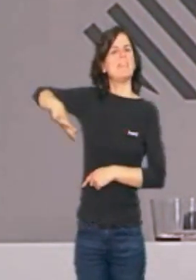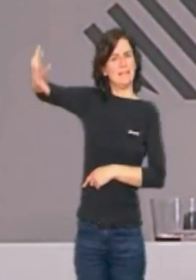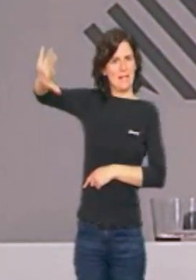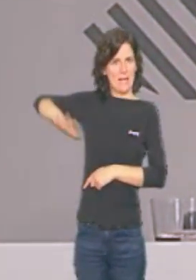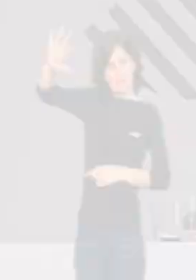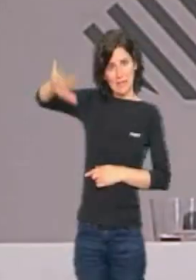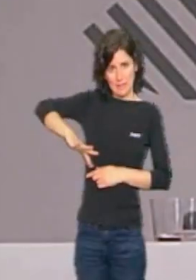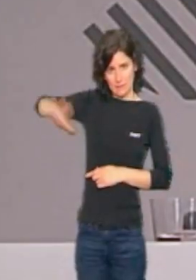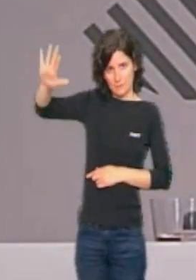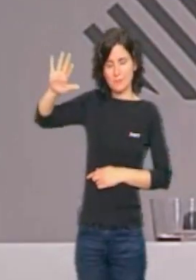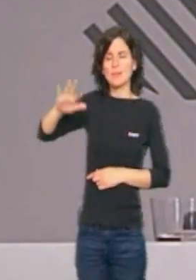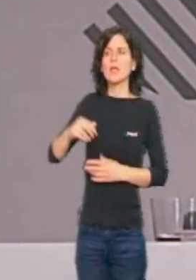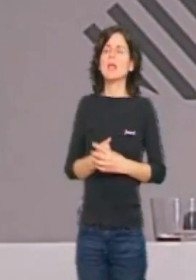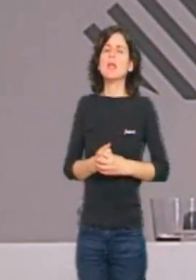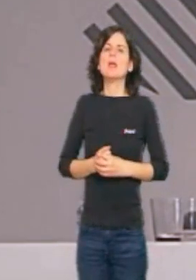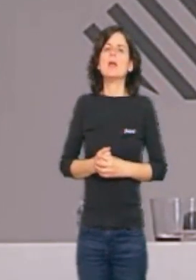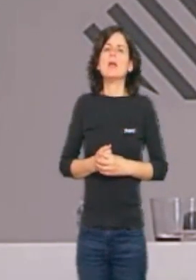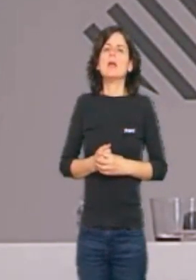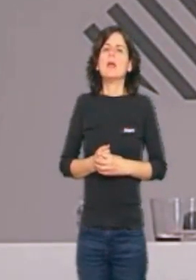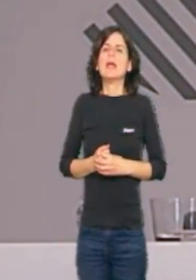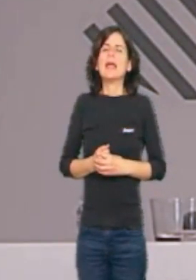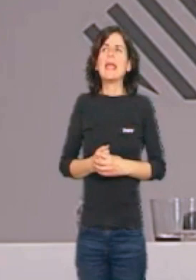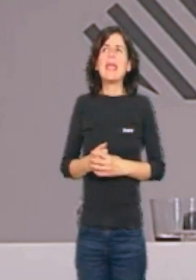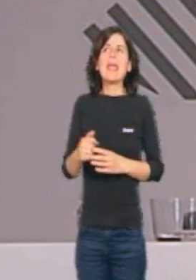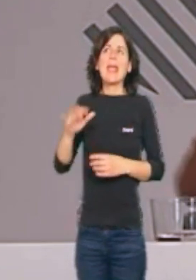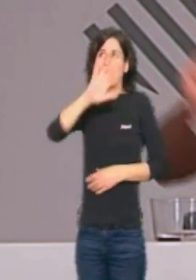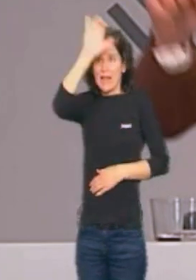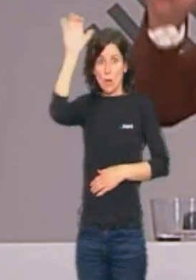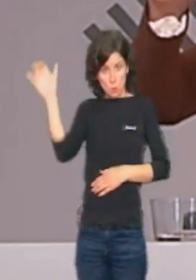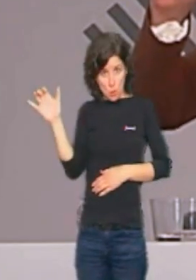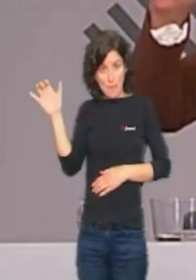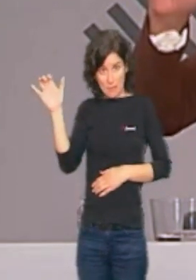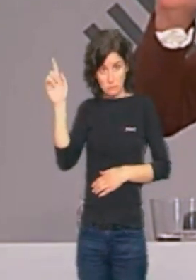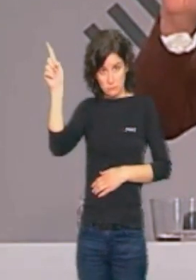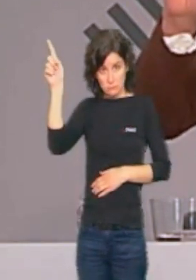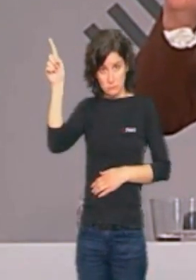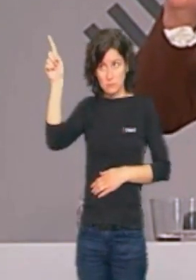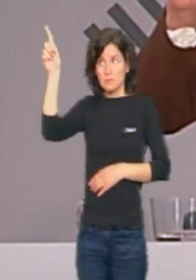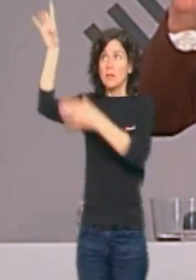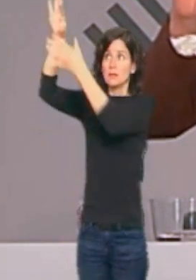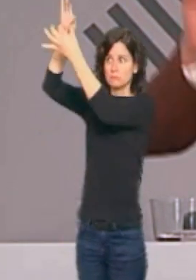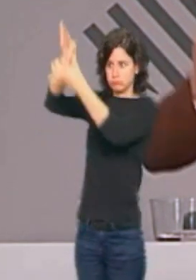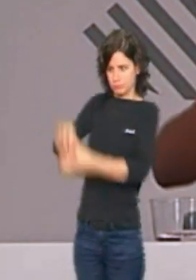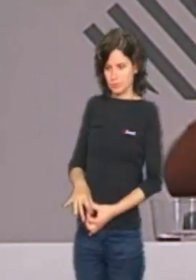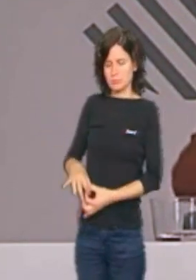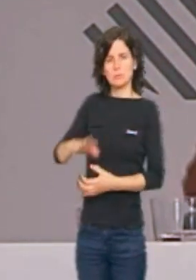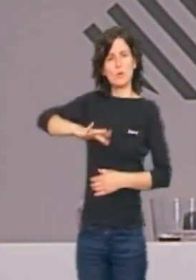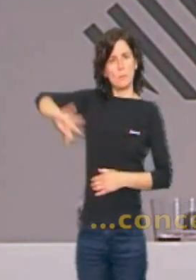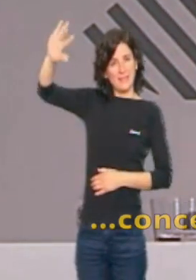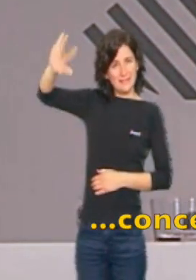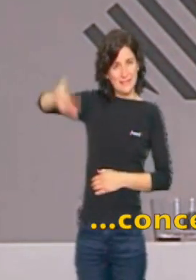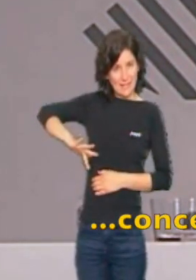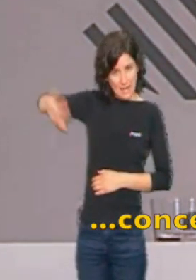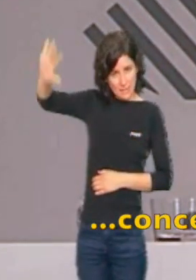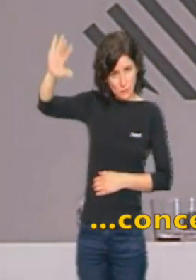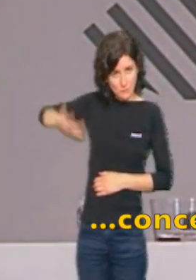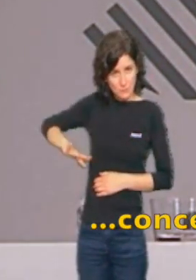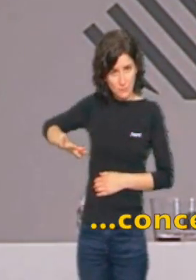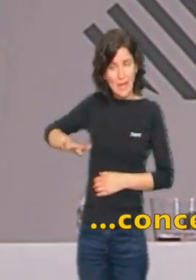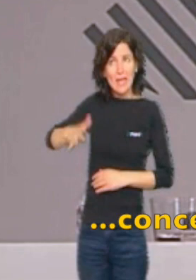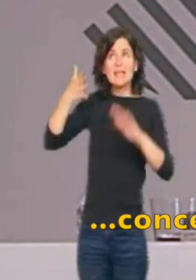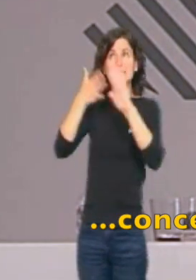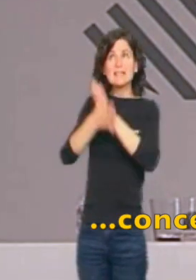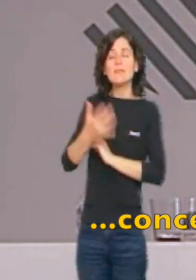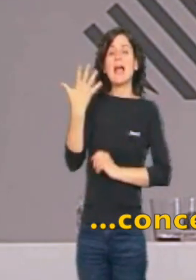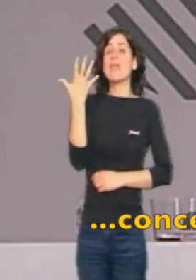es fácil es la salsa transeuropea que es el corredor mediterráneo concentra el